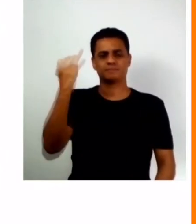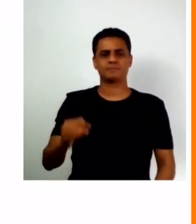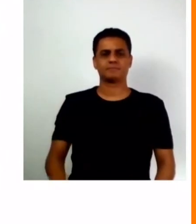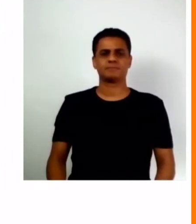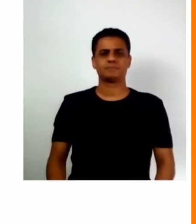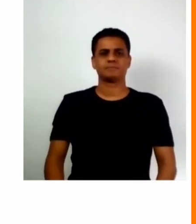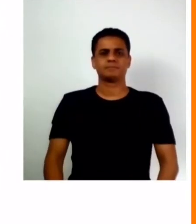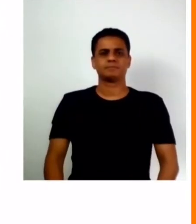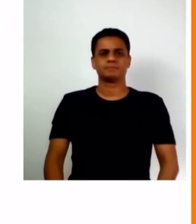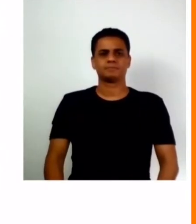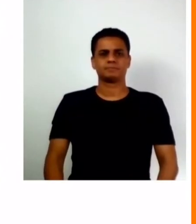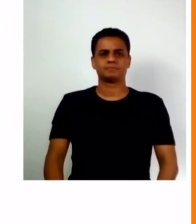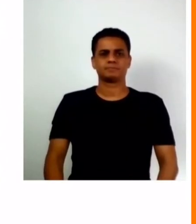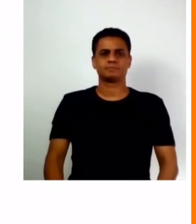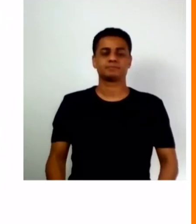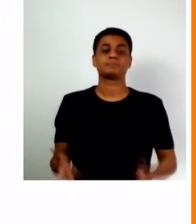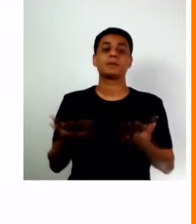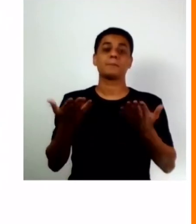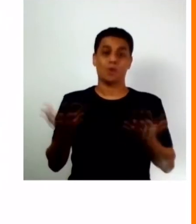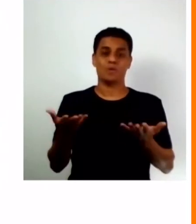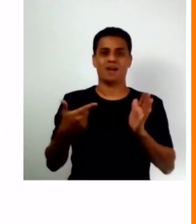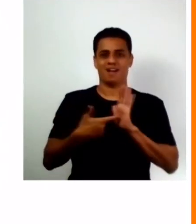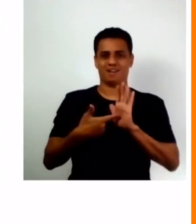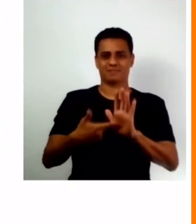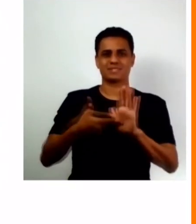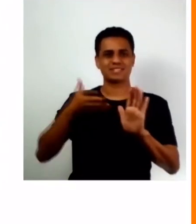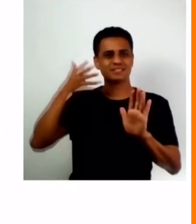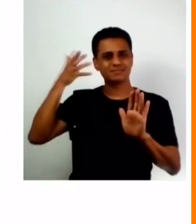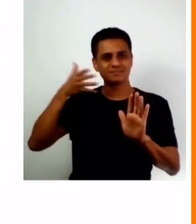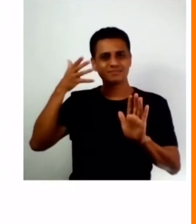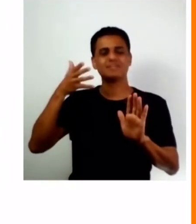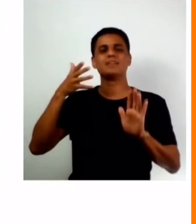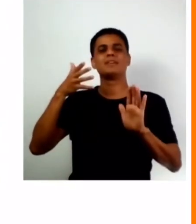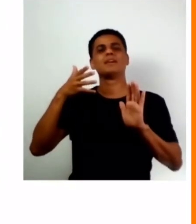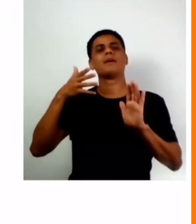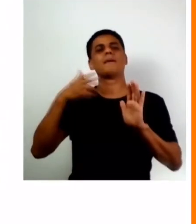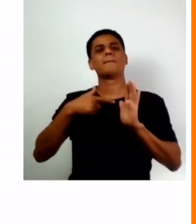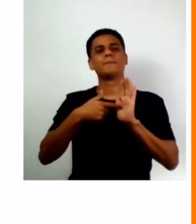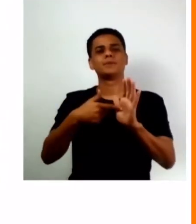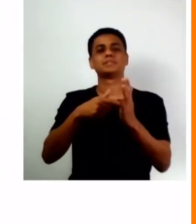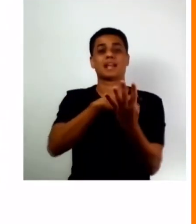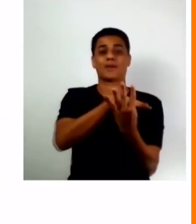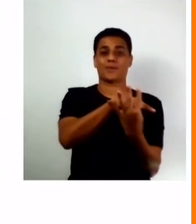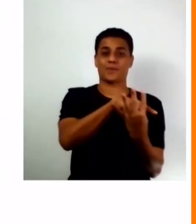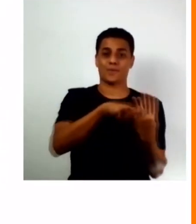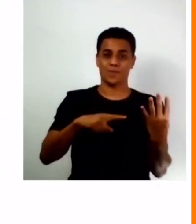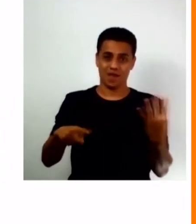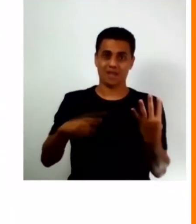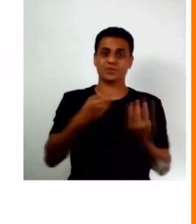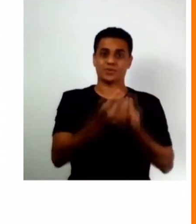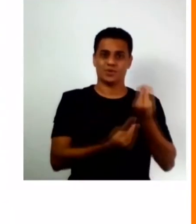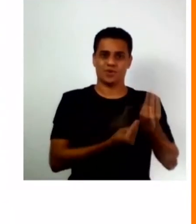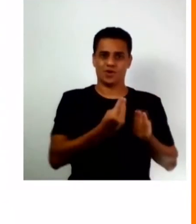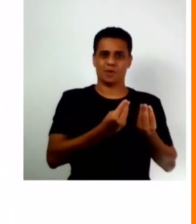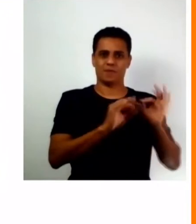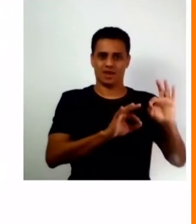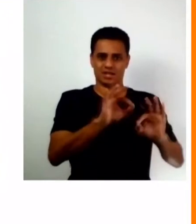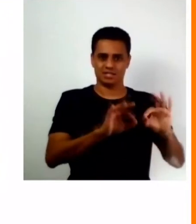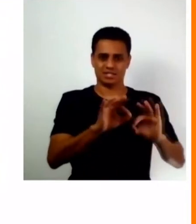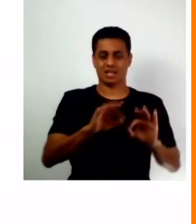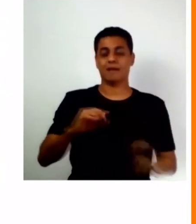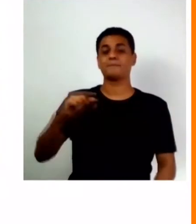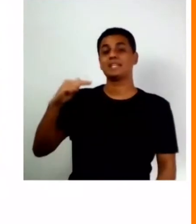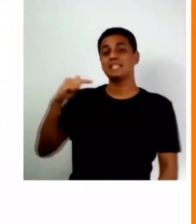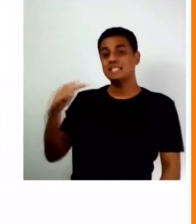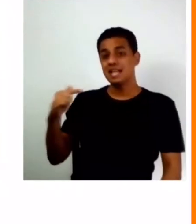les he planteado como aterrizar cuatro dimensiones de análisis e programación, siete estrategias que podían ser